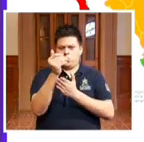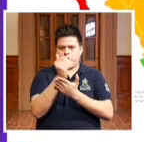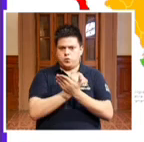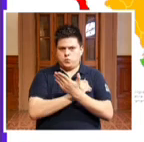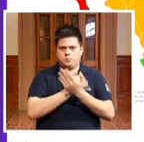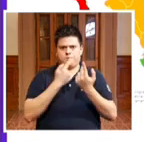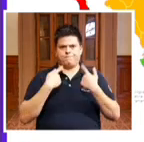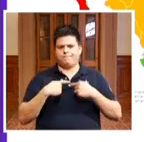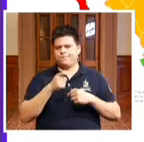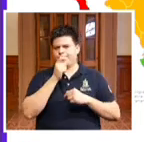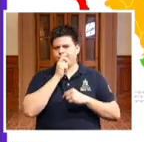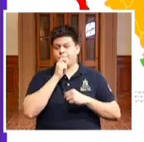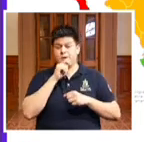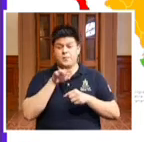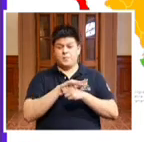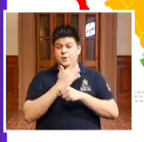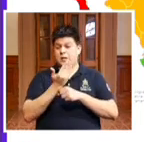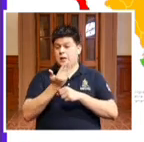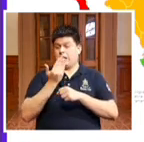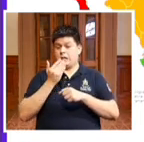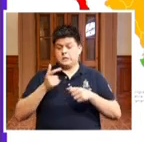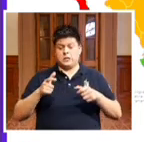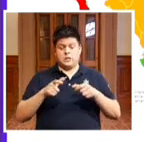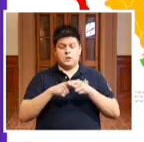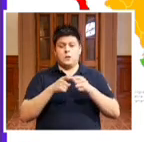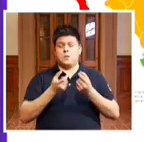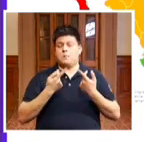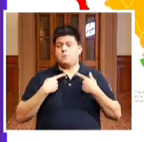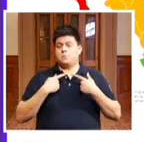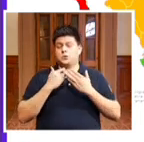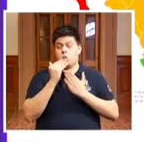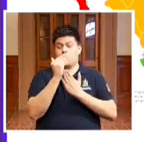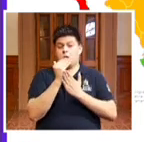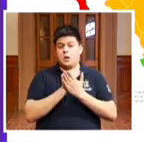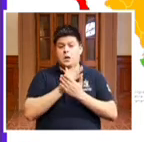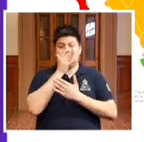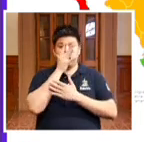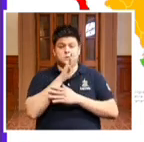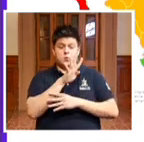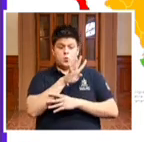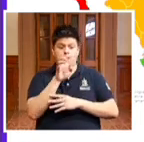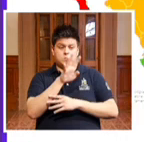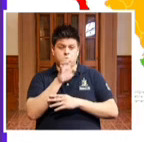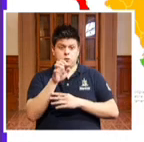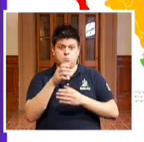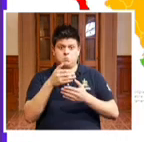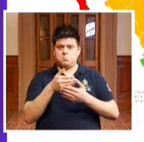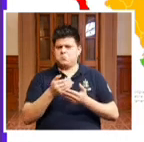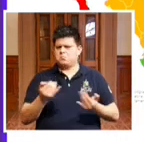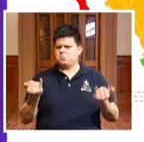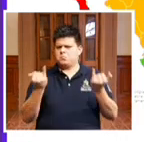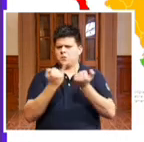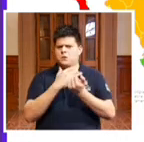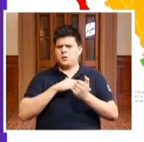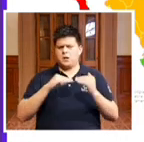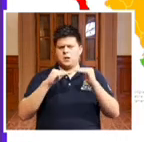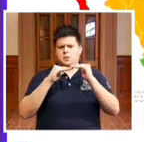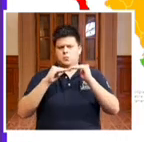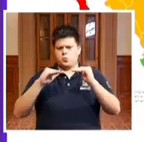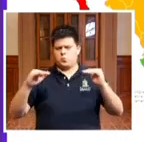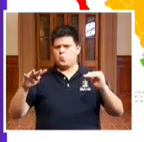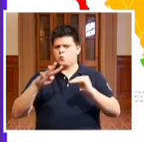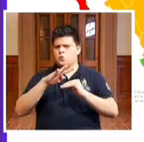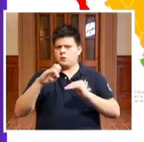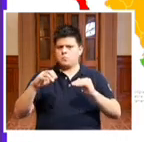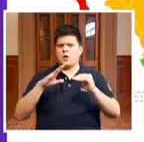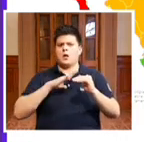significativa, porque lo menor que tuvimos fue en algún momento muy cercano a los 400 y también tuvimos una meseta de 400, una